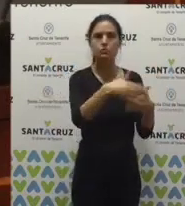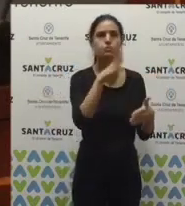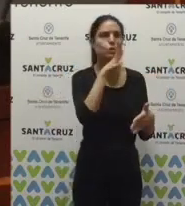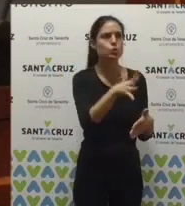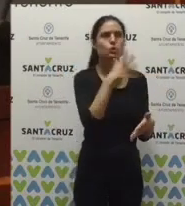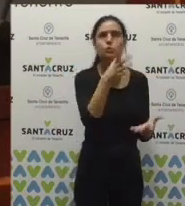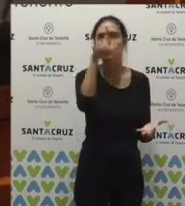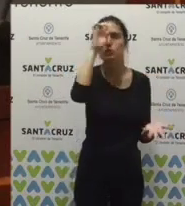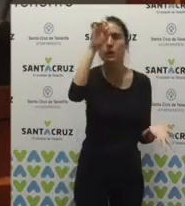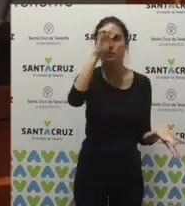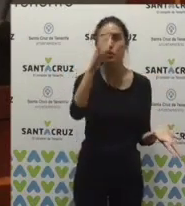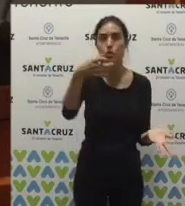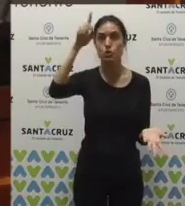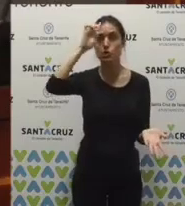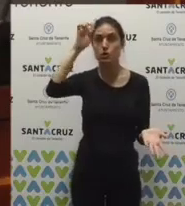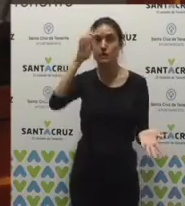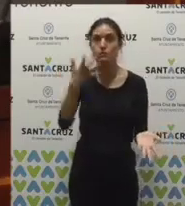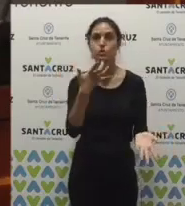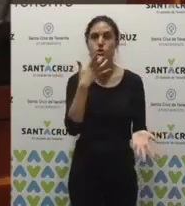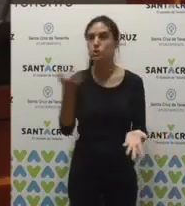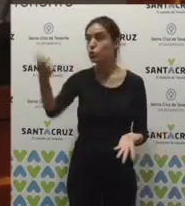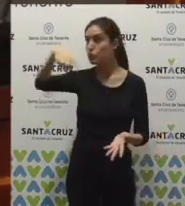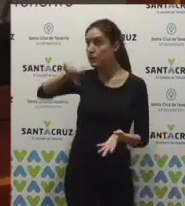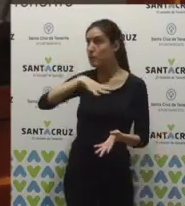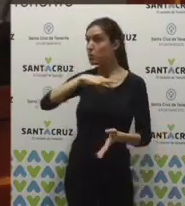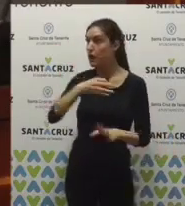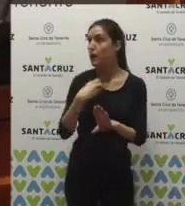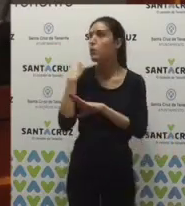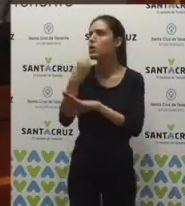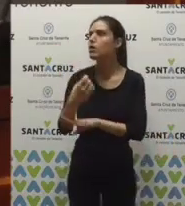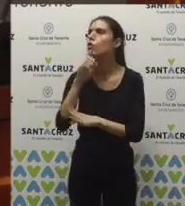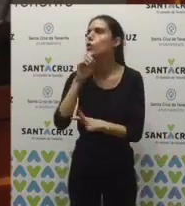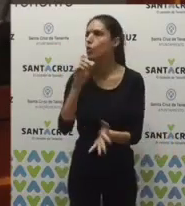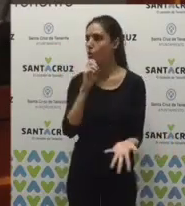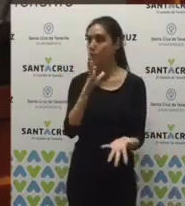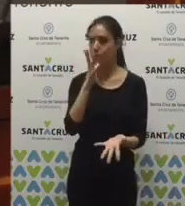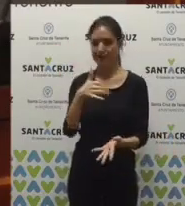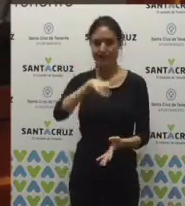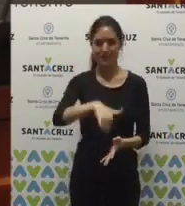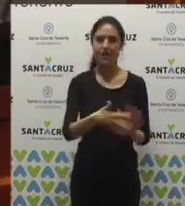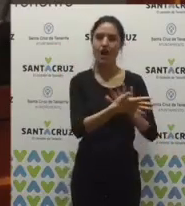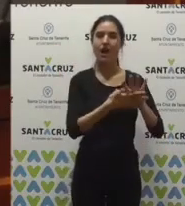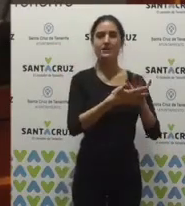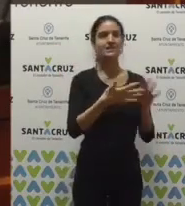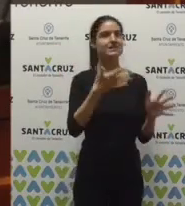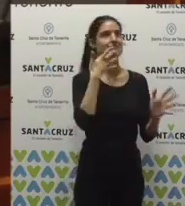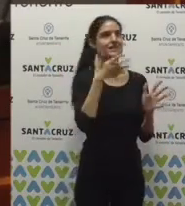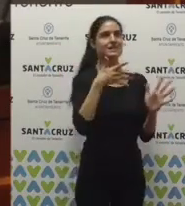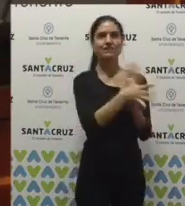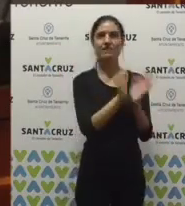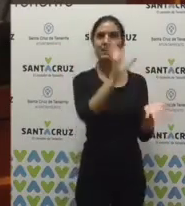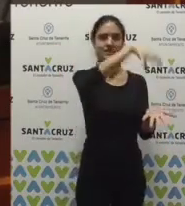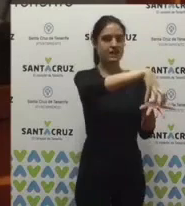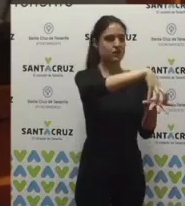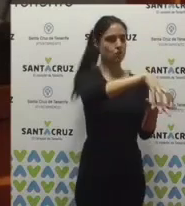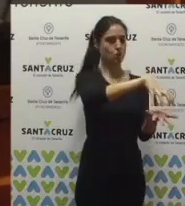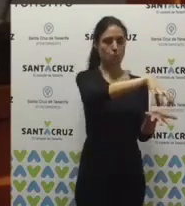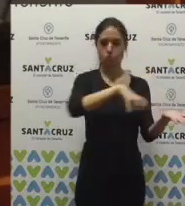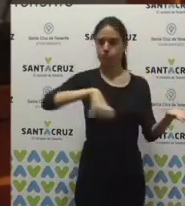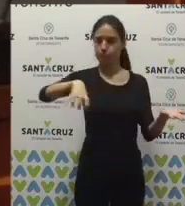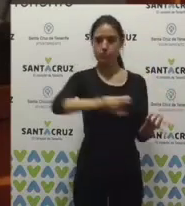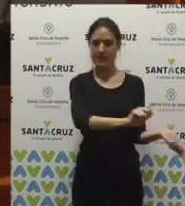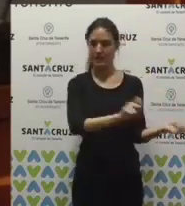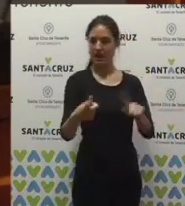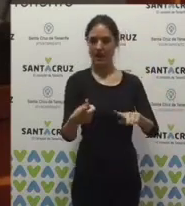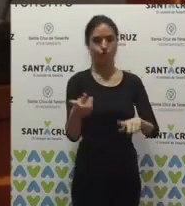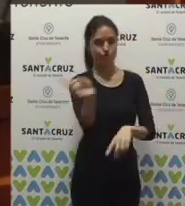existe algún escenario donde ustedes eso lo van a apoyar porque no estamos hablando del traslado que pudiera ser una opción dentro